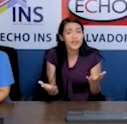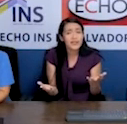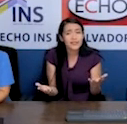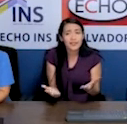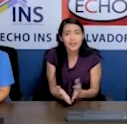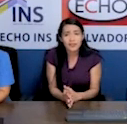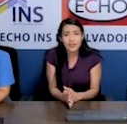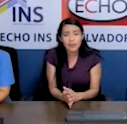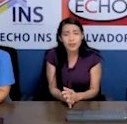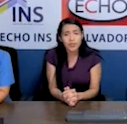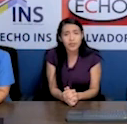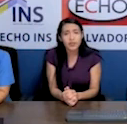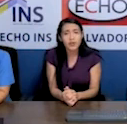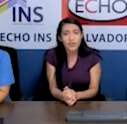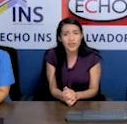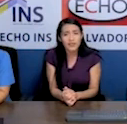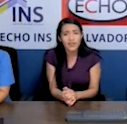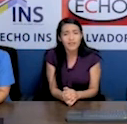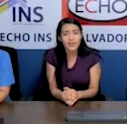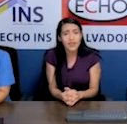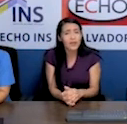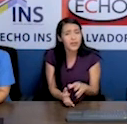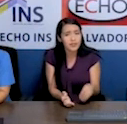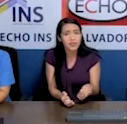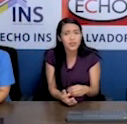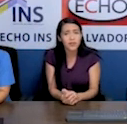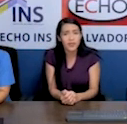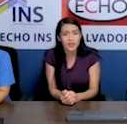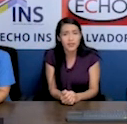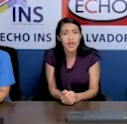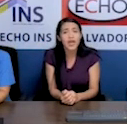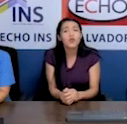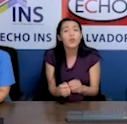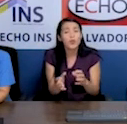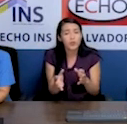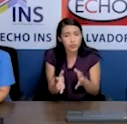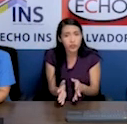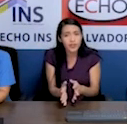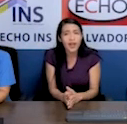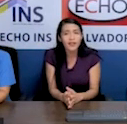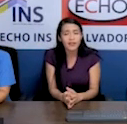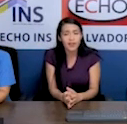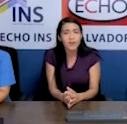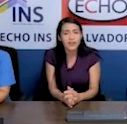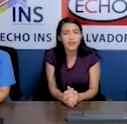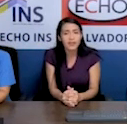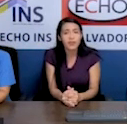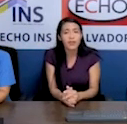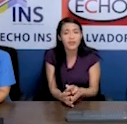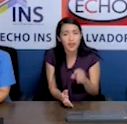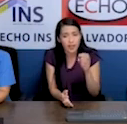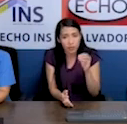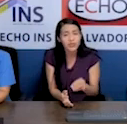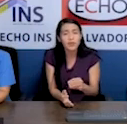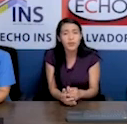datos muestran que el 77% de los pacientes que visitaron el servicio de emergencia como consulta de